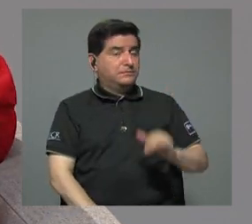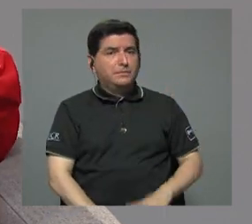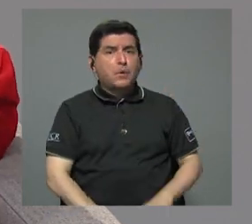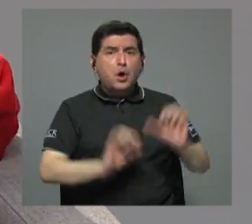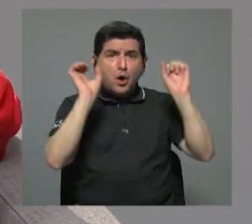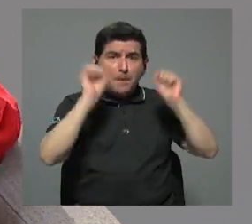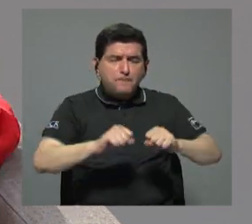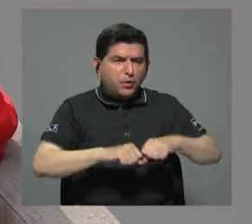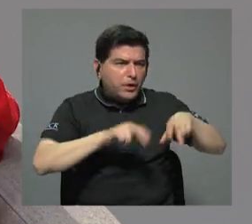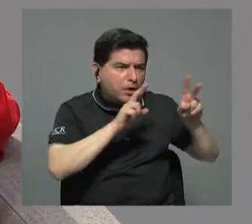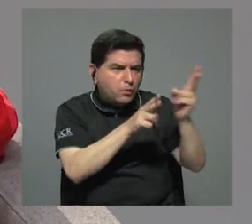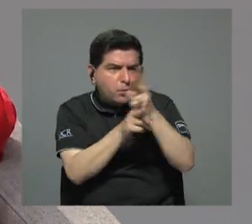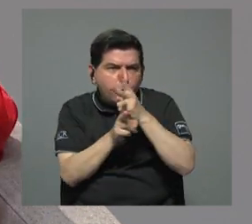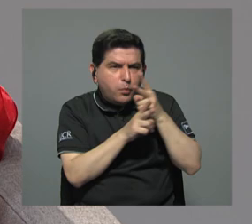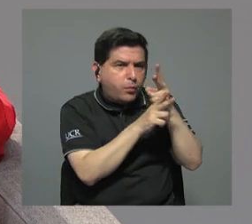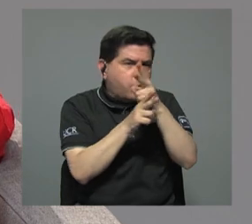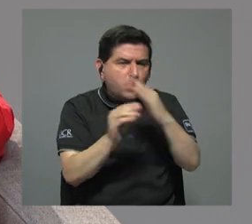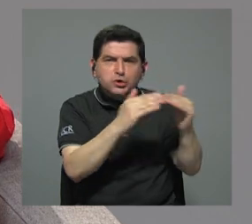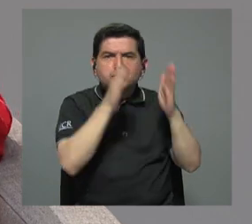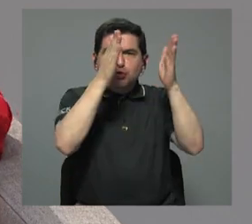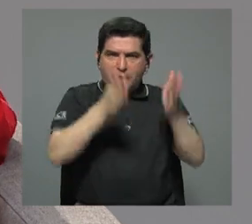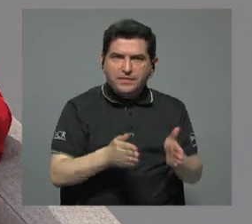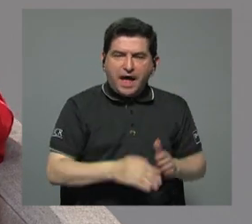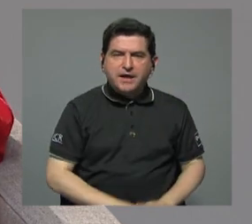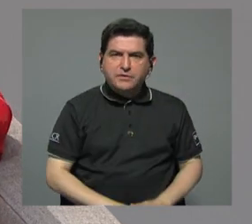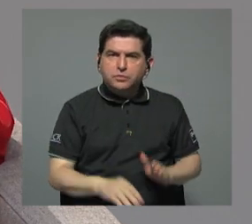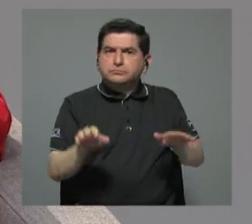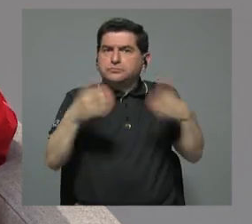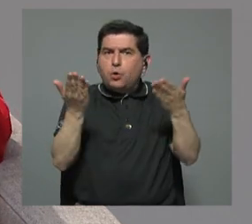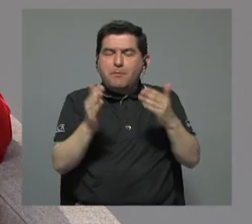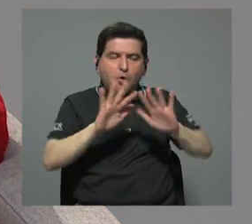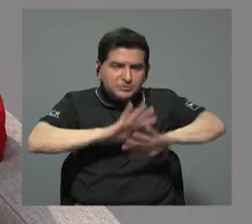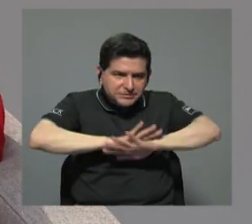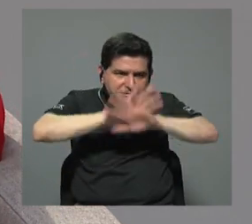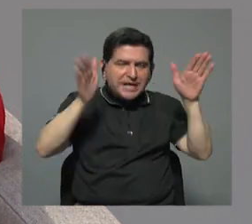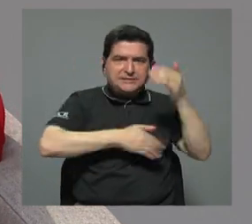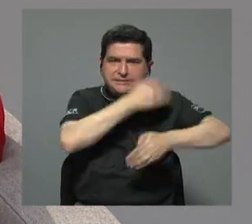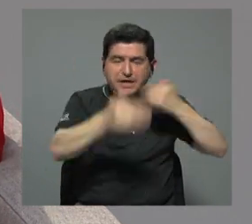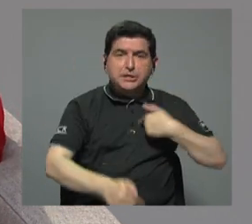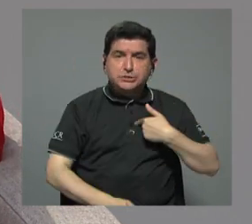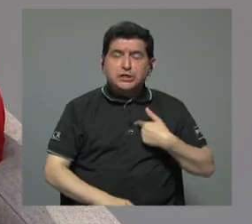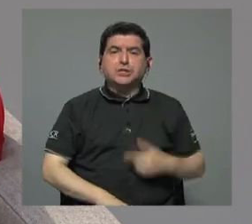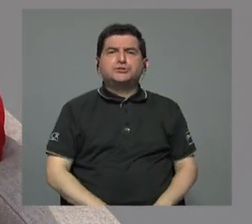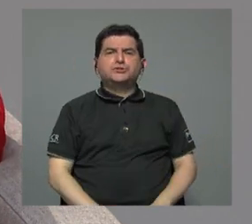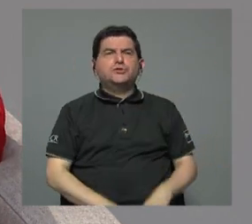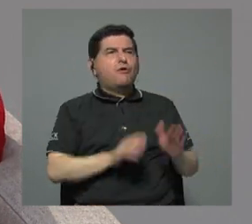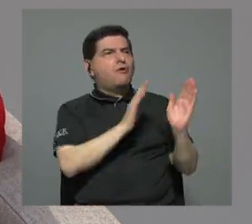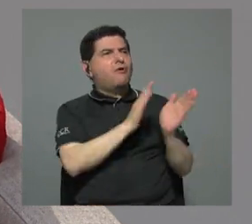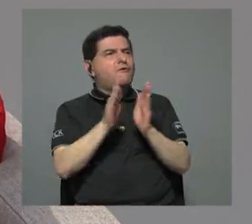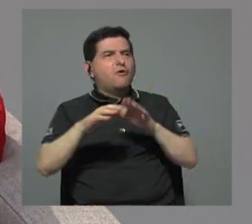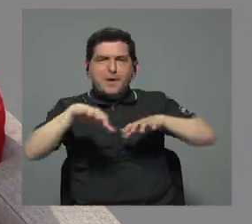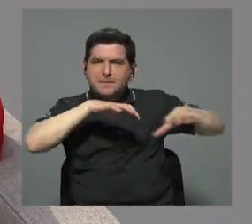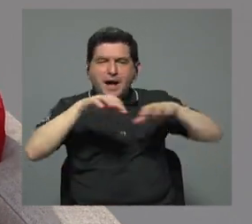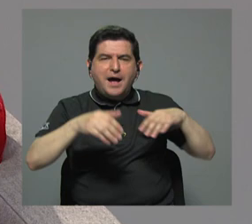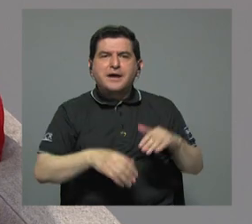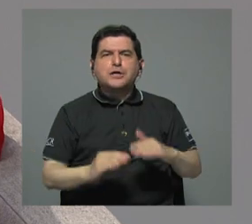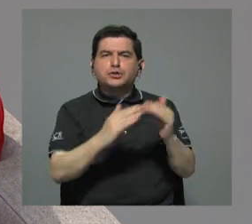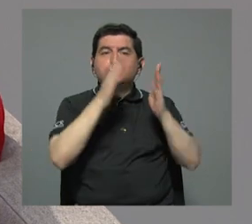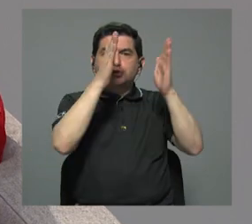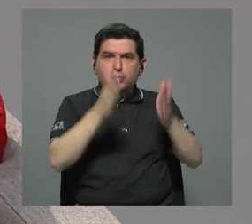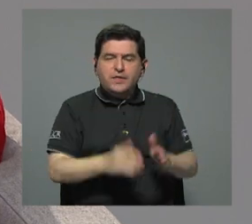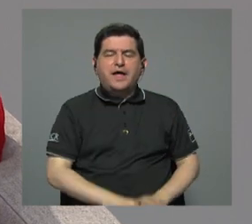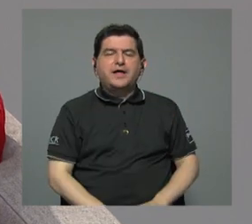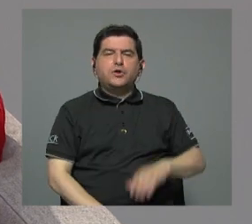hacer ese seguimiento de la ciudad a través de la transparencia yo he formado un movimiento de ciudadano